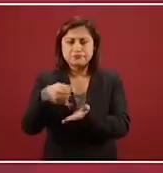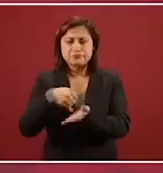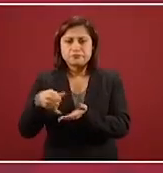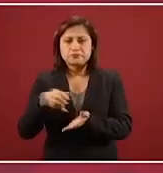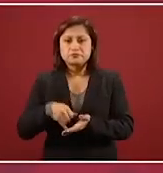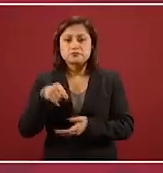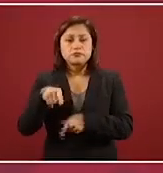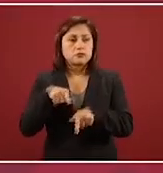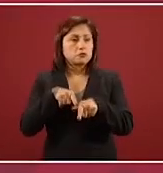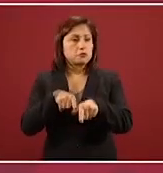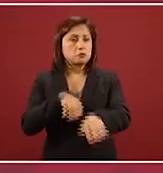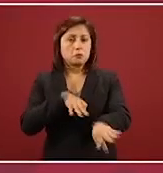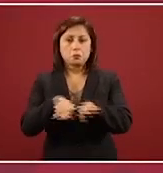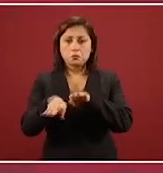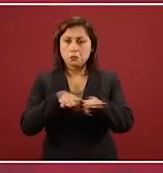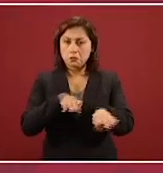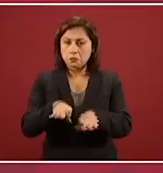permanente.